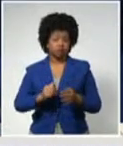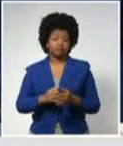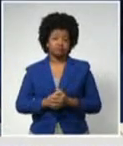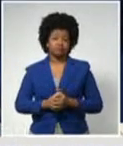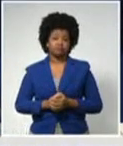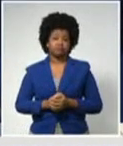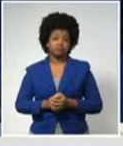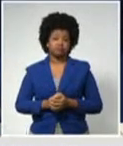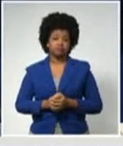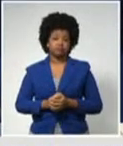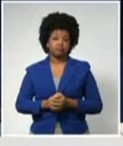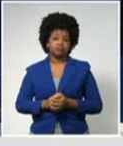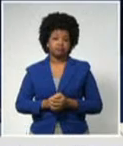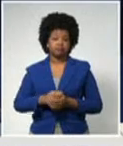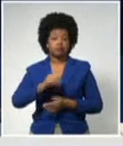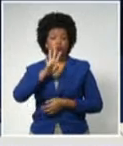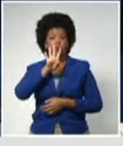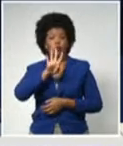el